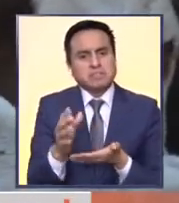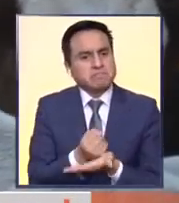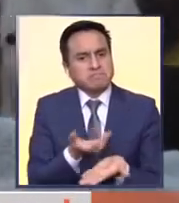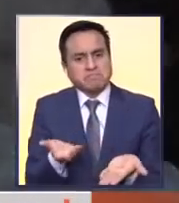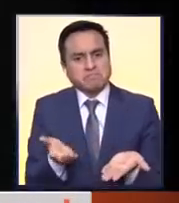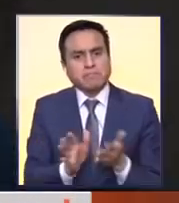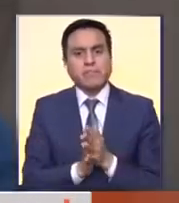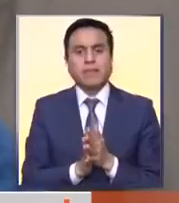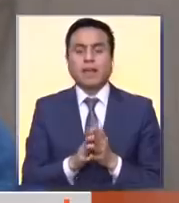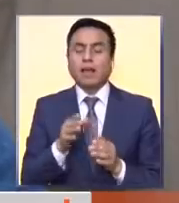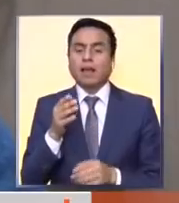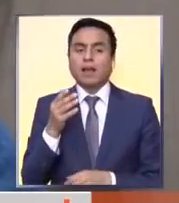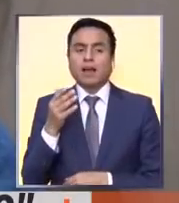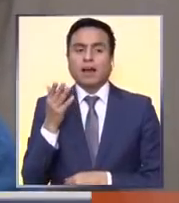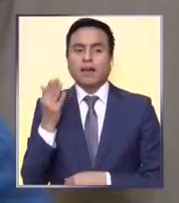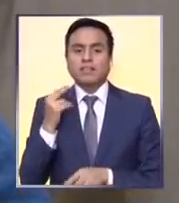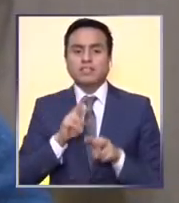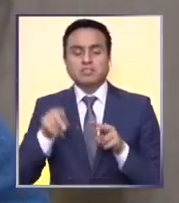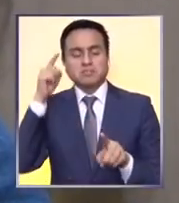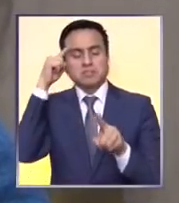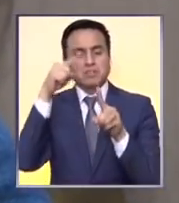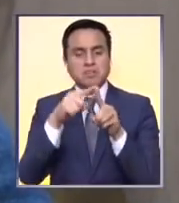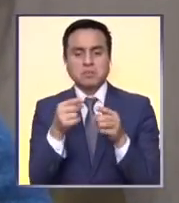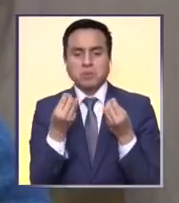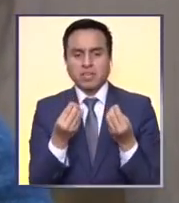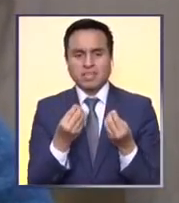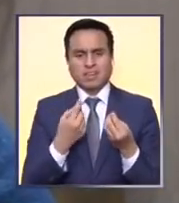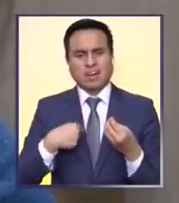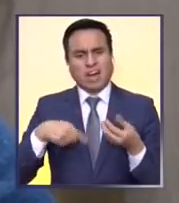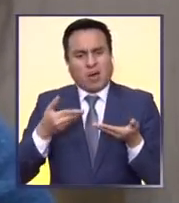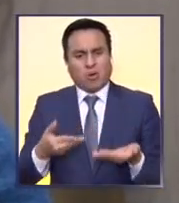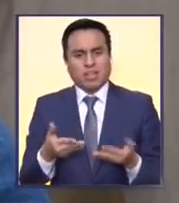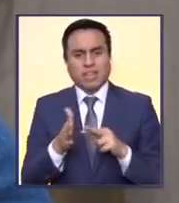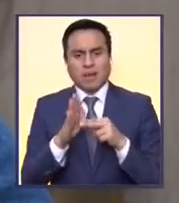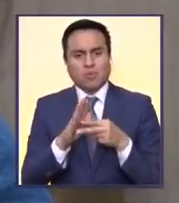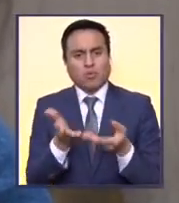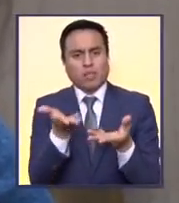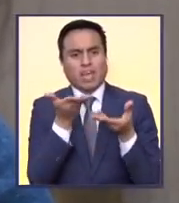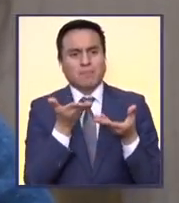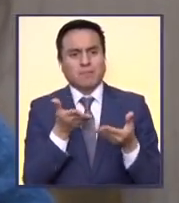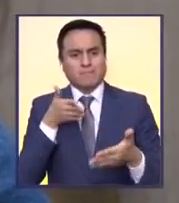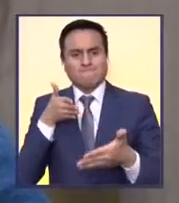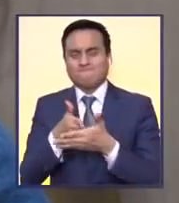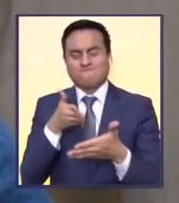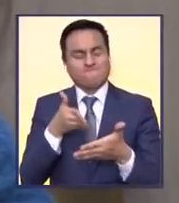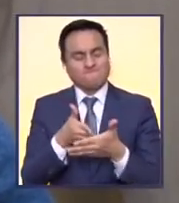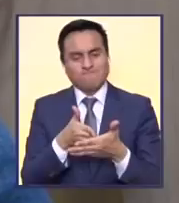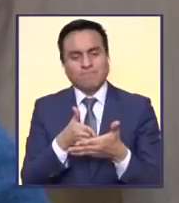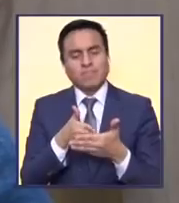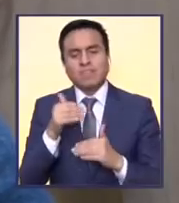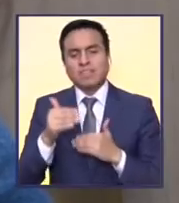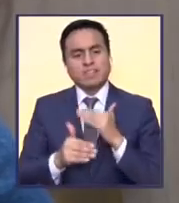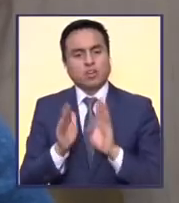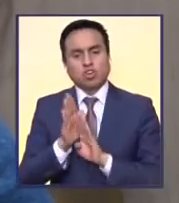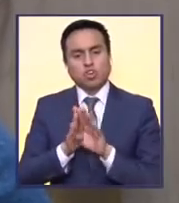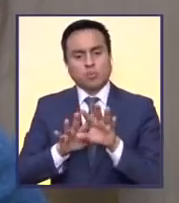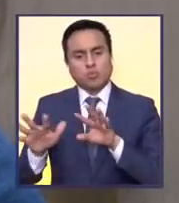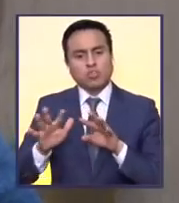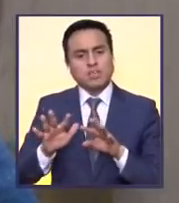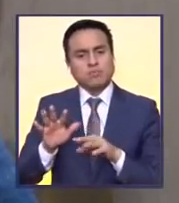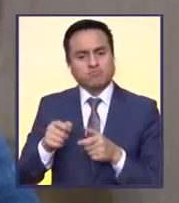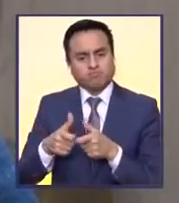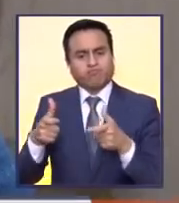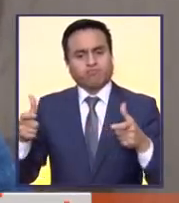A pesar de que fue hecha con muy buena intención, hoy por hoy nos causa serios problemas. Es una traba enorme para el desarrollo productivo y para